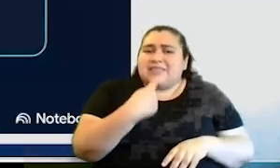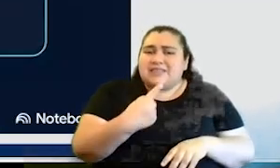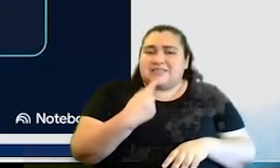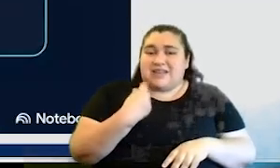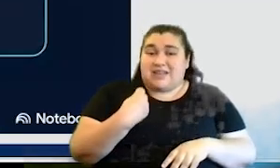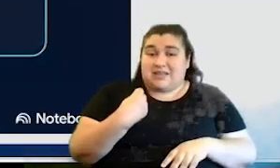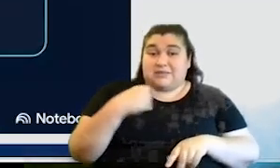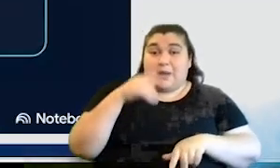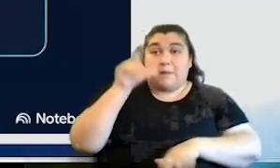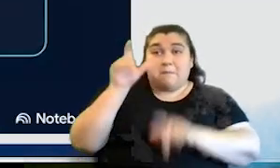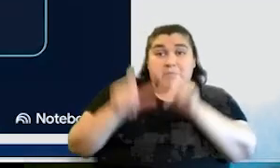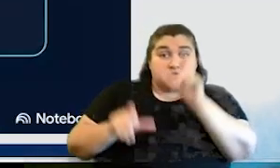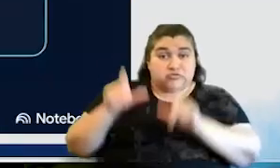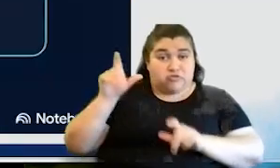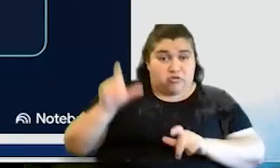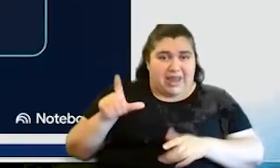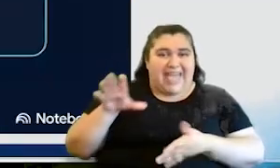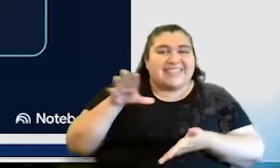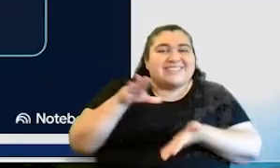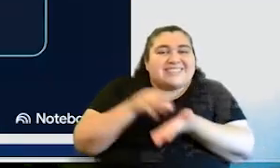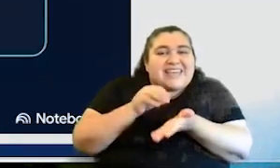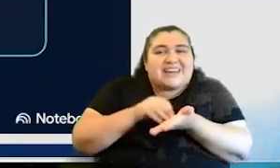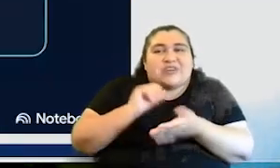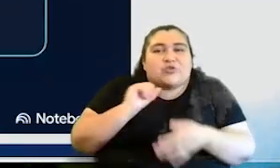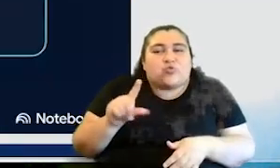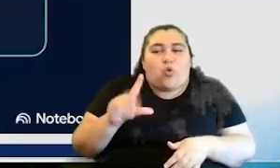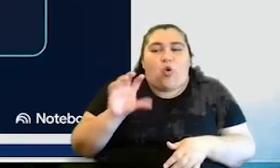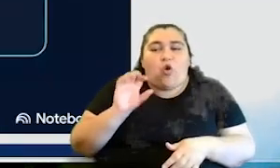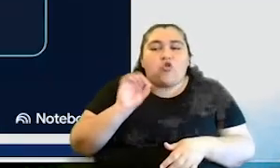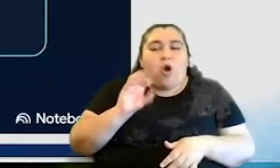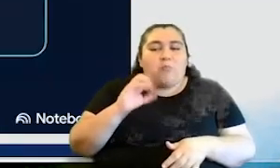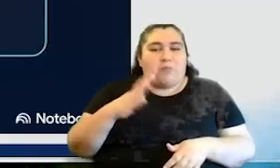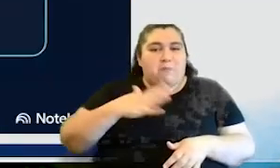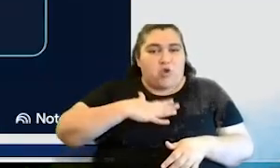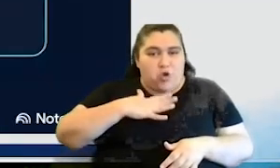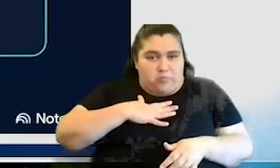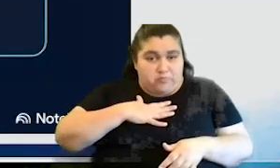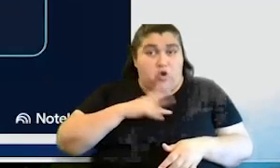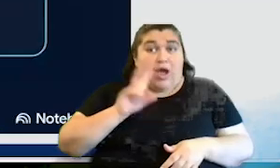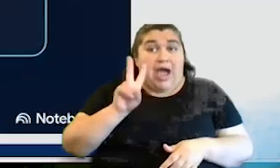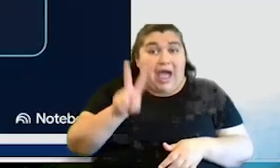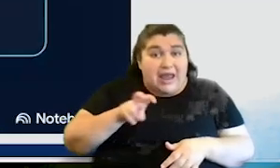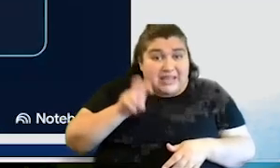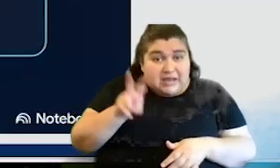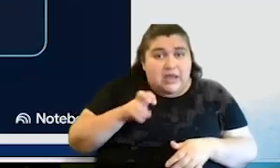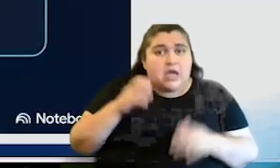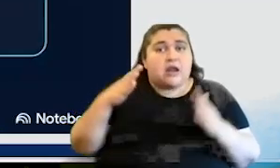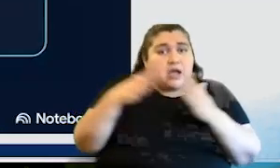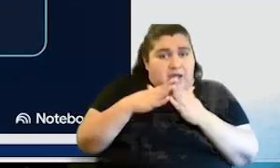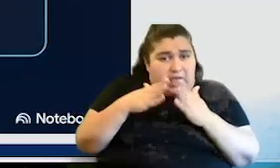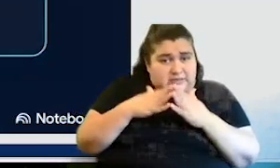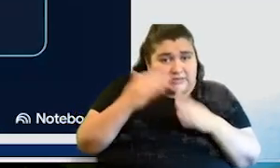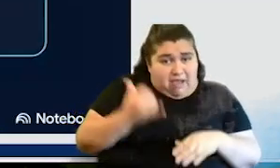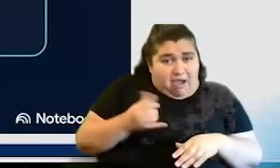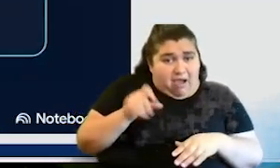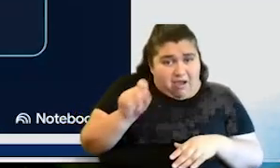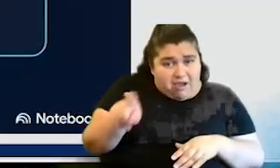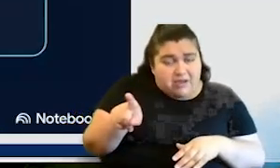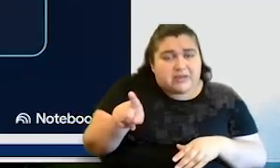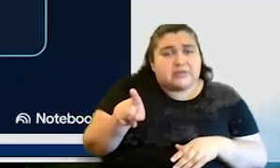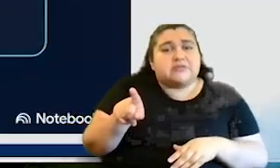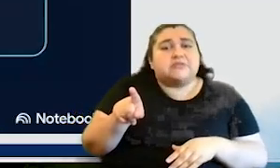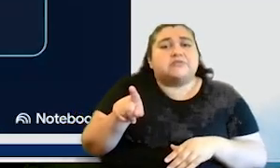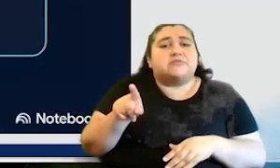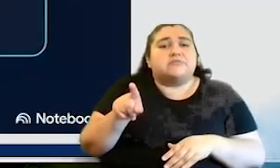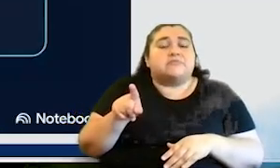no tienen ni siquiera un terreno a nombre propio y que tienen un alquiler de una casa, de un inmueble que destinan al